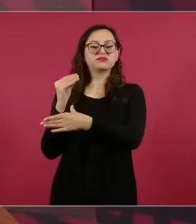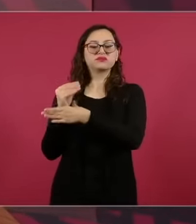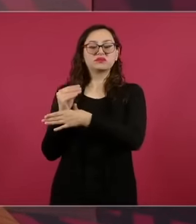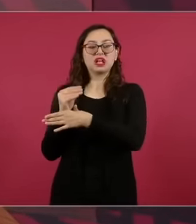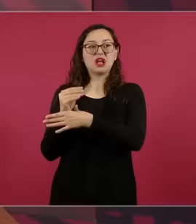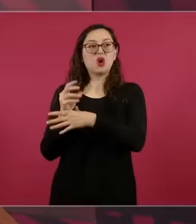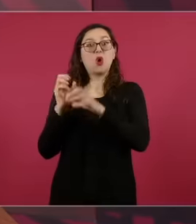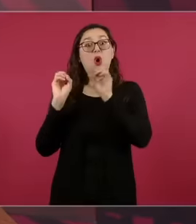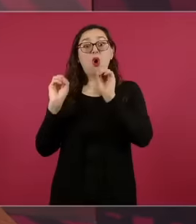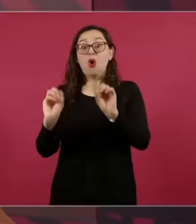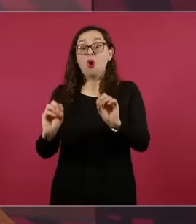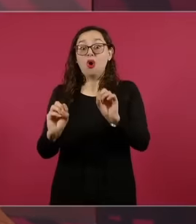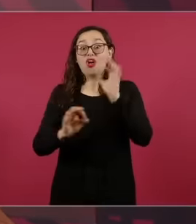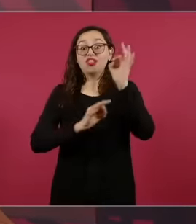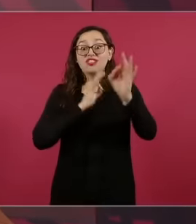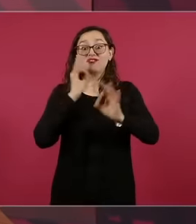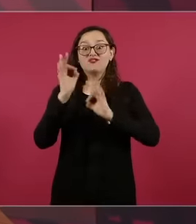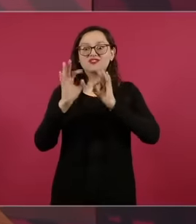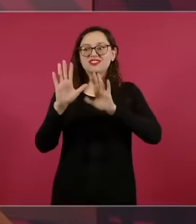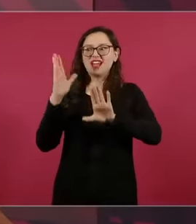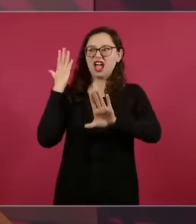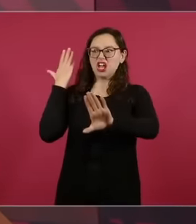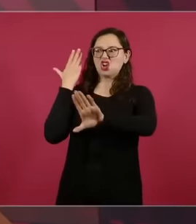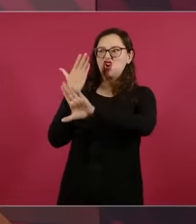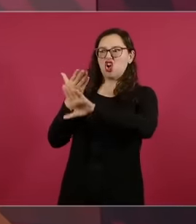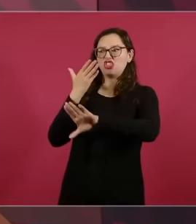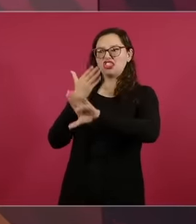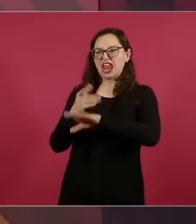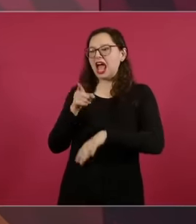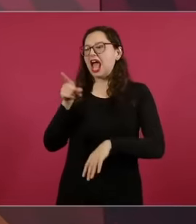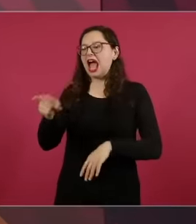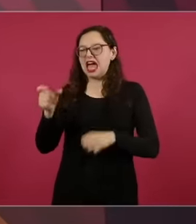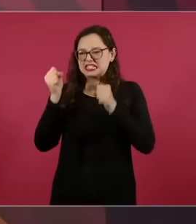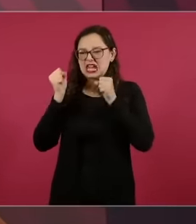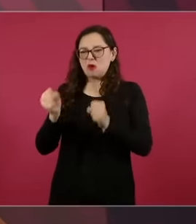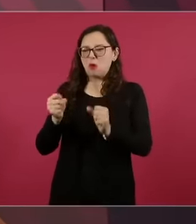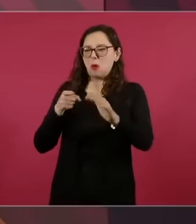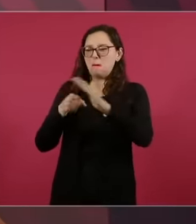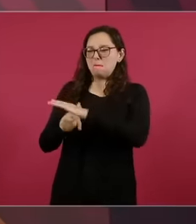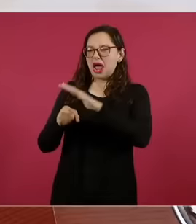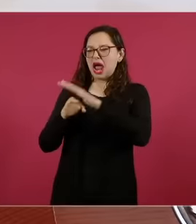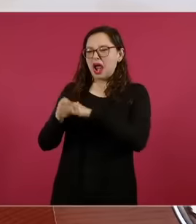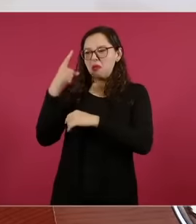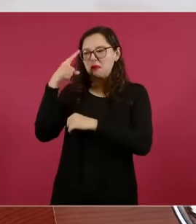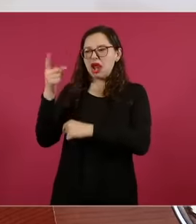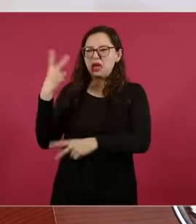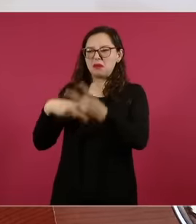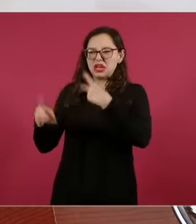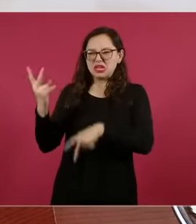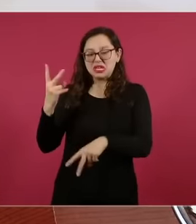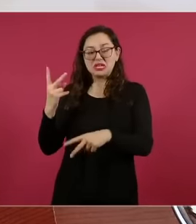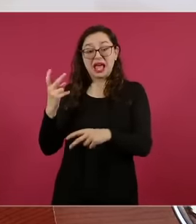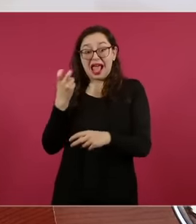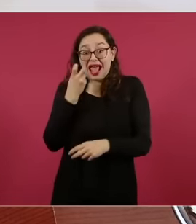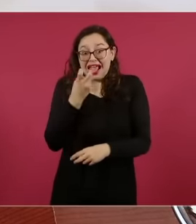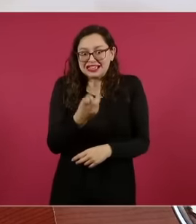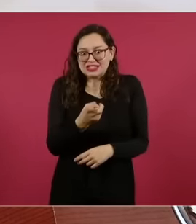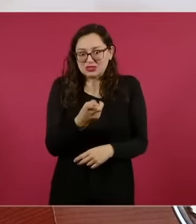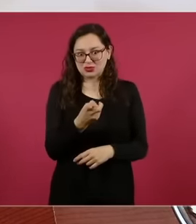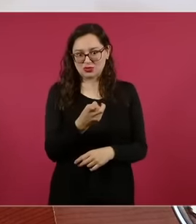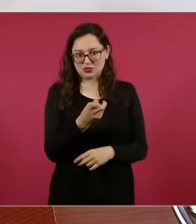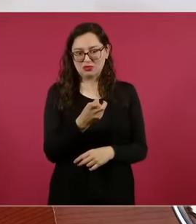Acarreados, cuánto les pagaron por venir. Y esa era la